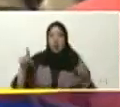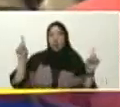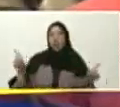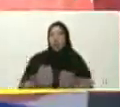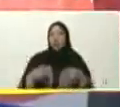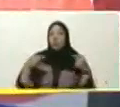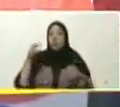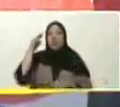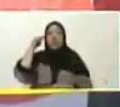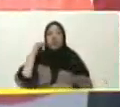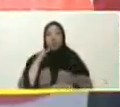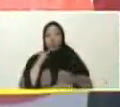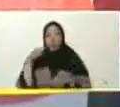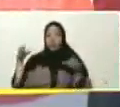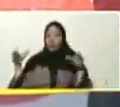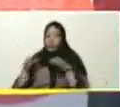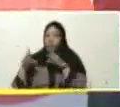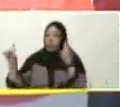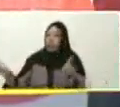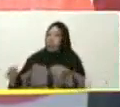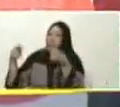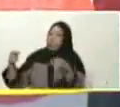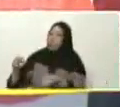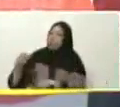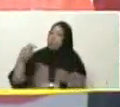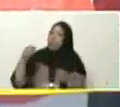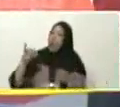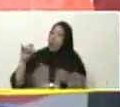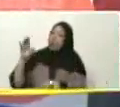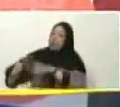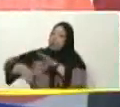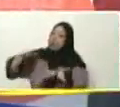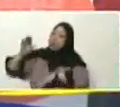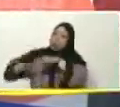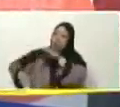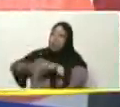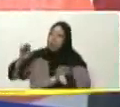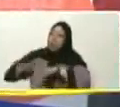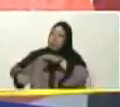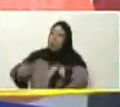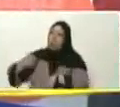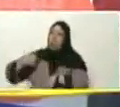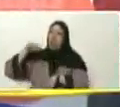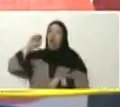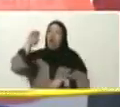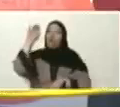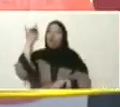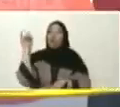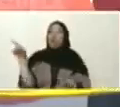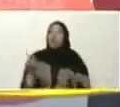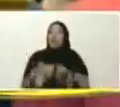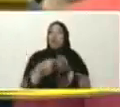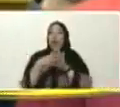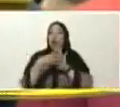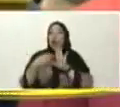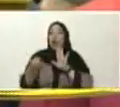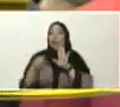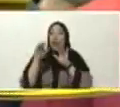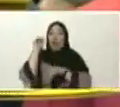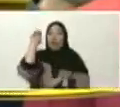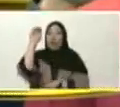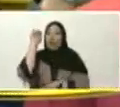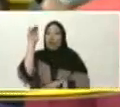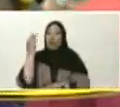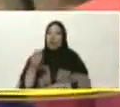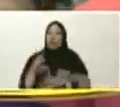Orquesta Simón Bolívar. Ah, esta es la juventud que hay que forjar hacia el futuro. Dímelo todo,